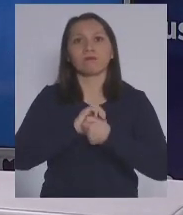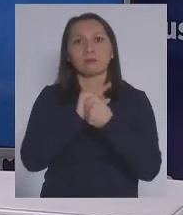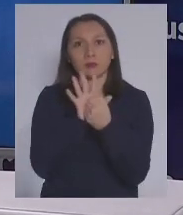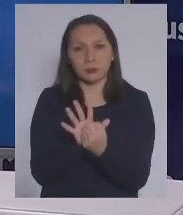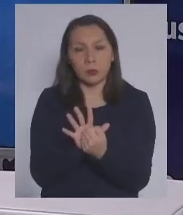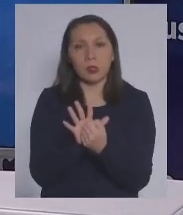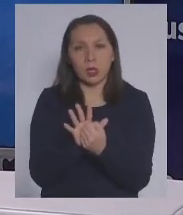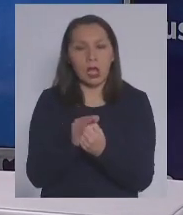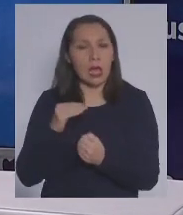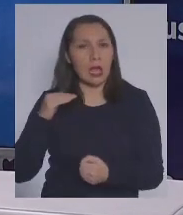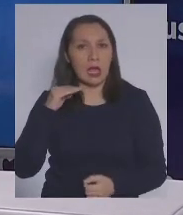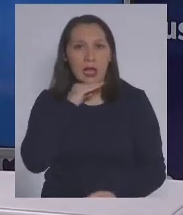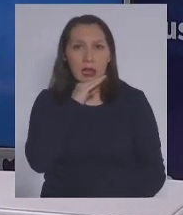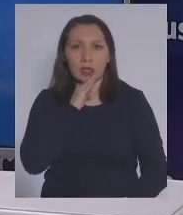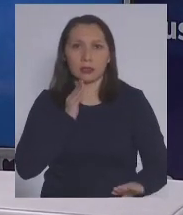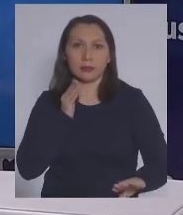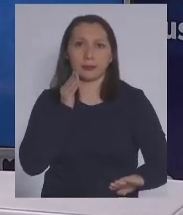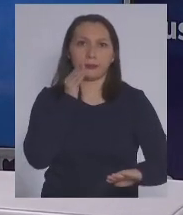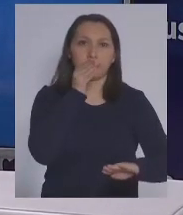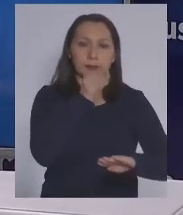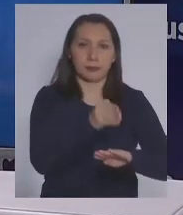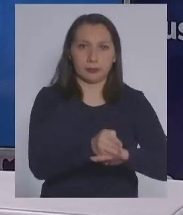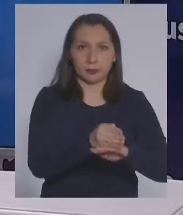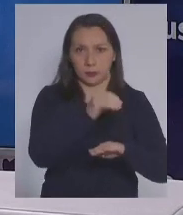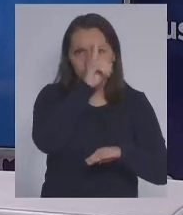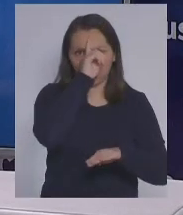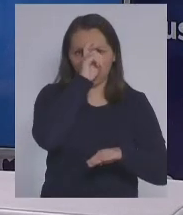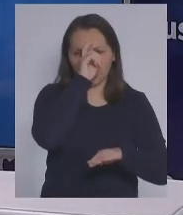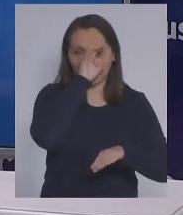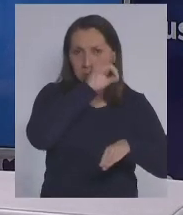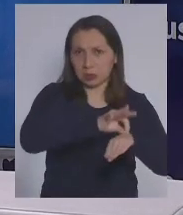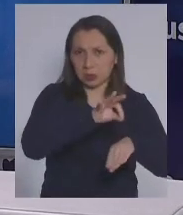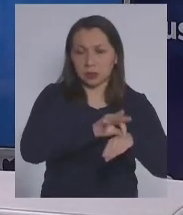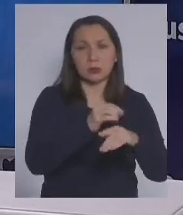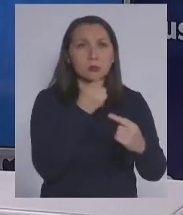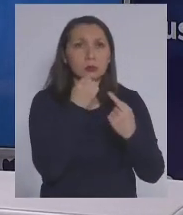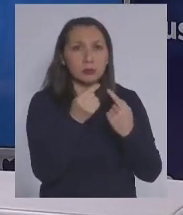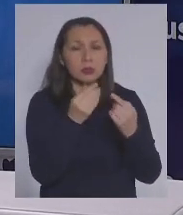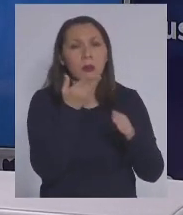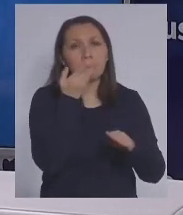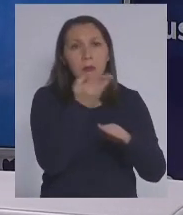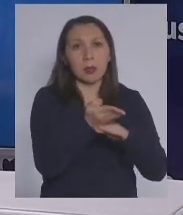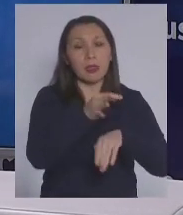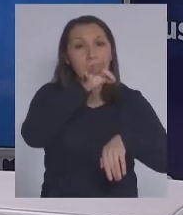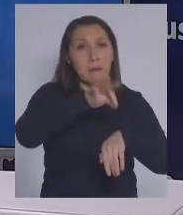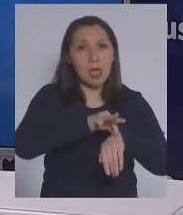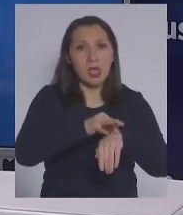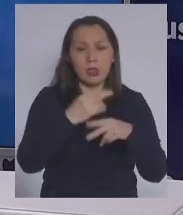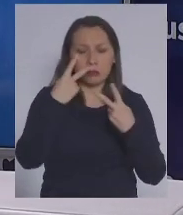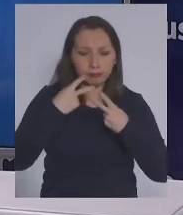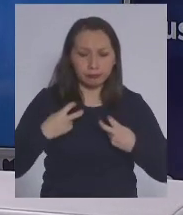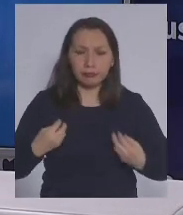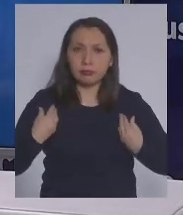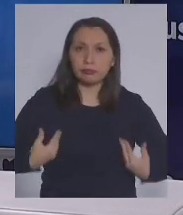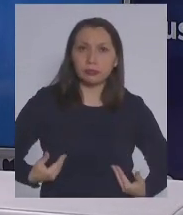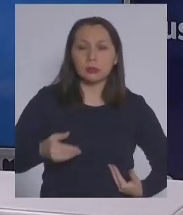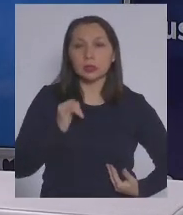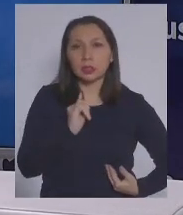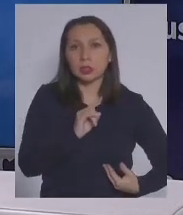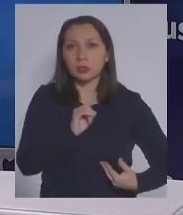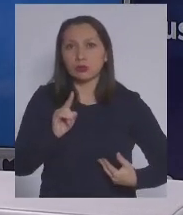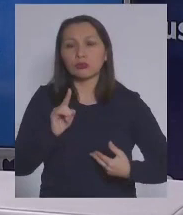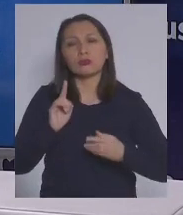e inmediatamente acudir a un establecimiento de salud para que su médico la revise y defina si